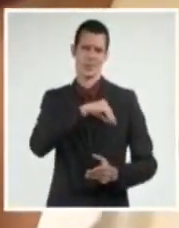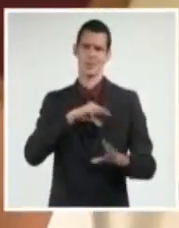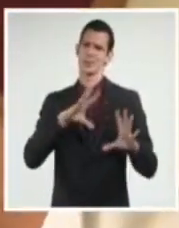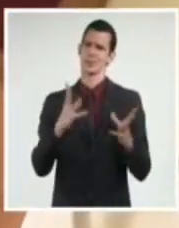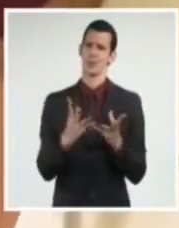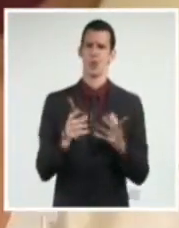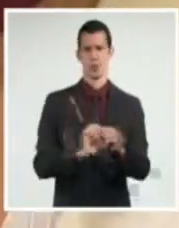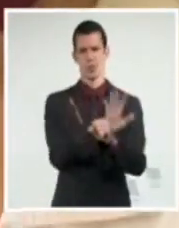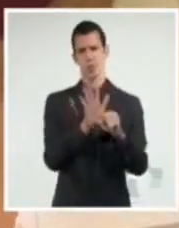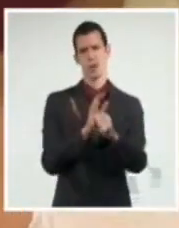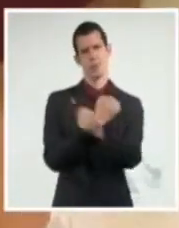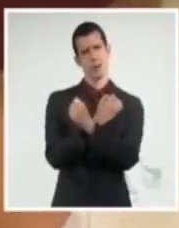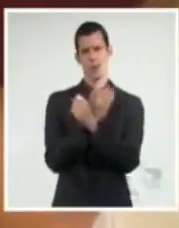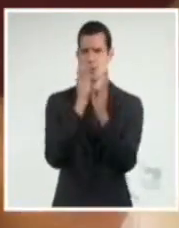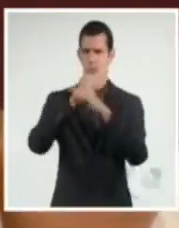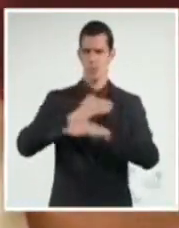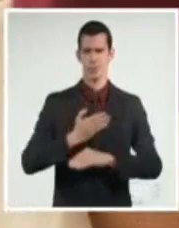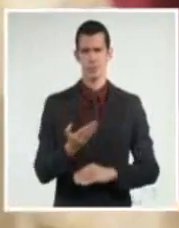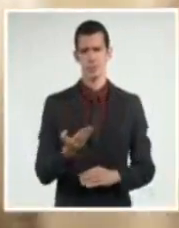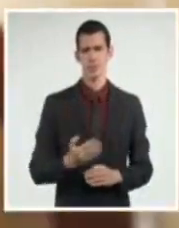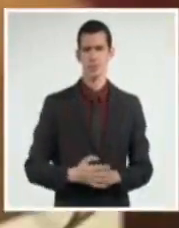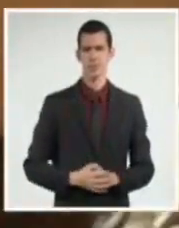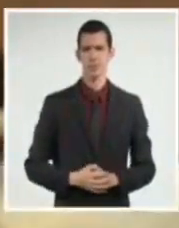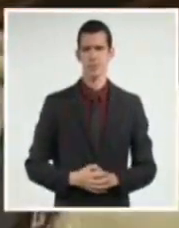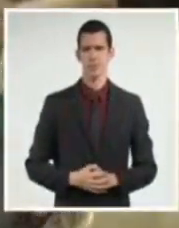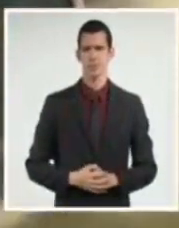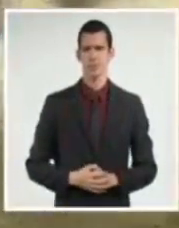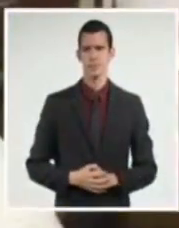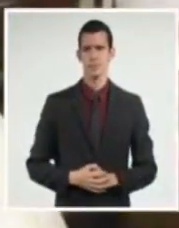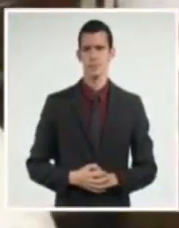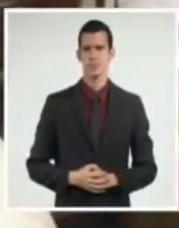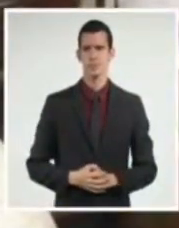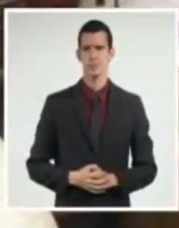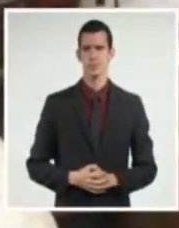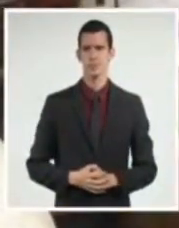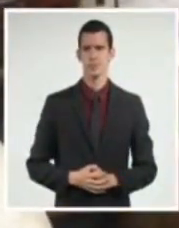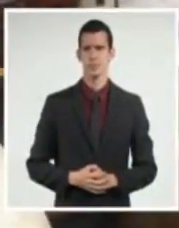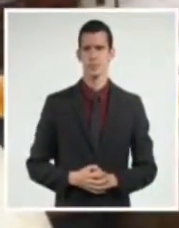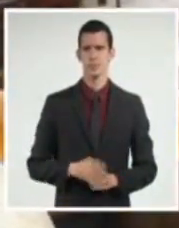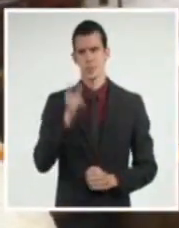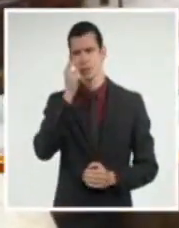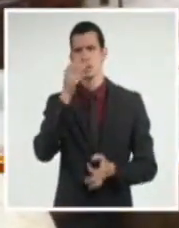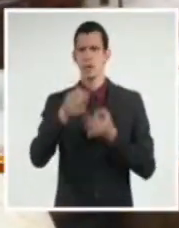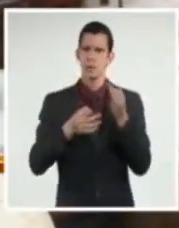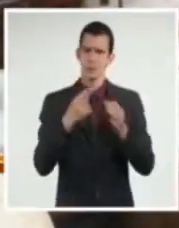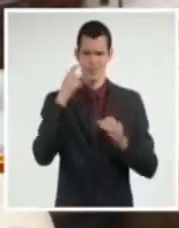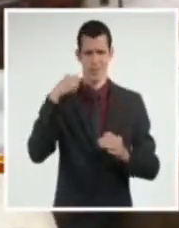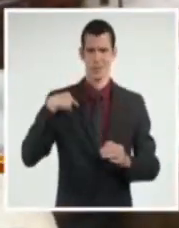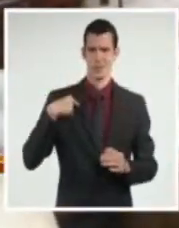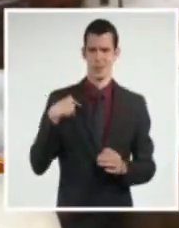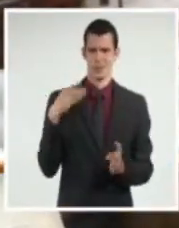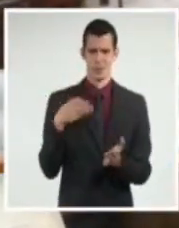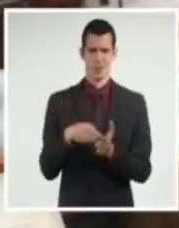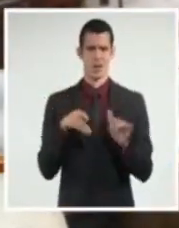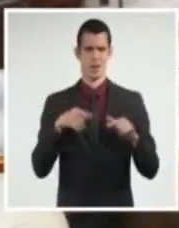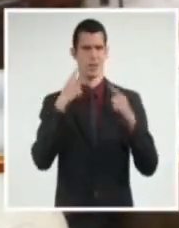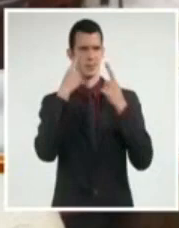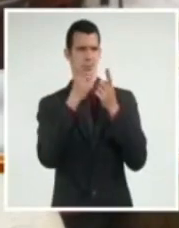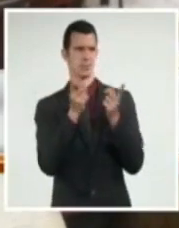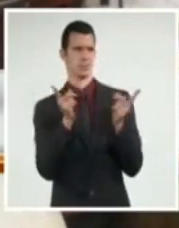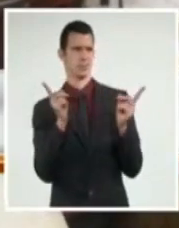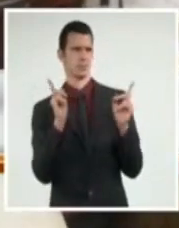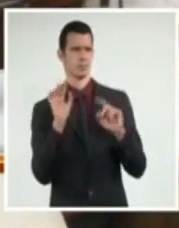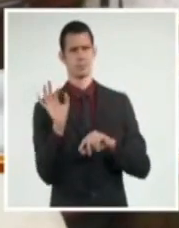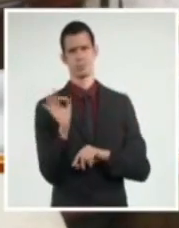de la COVID-19. Desde que llegamos siempre es un sentimiento de confianza, o sea, de seguridad con respecto a los protocolos, a veces quizás